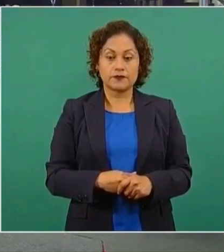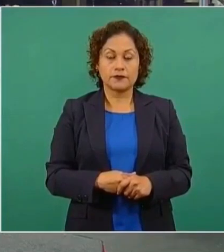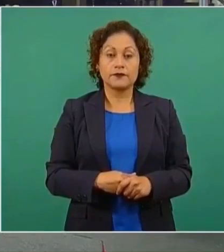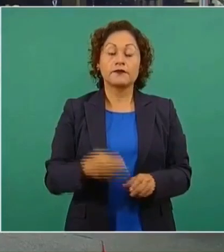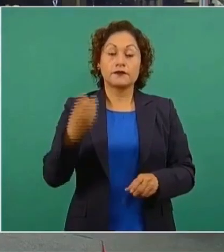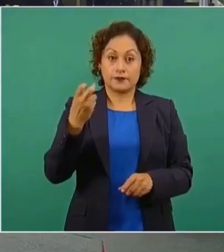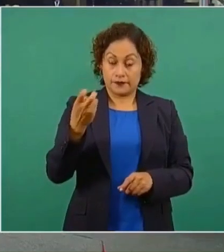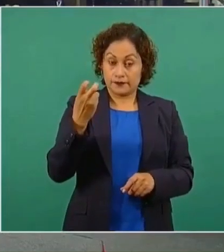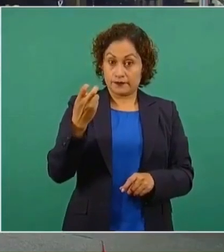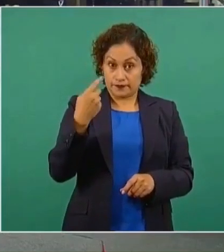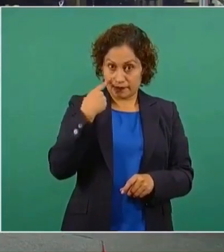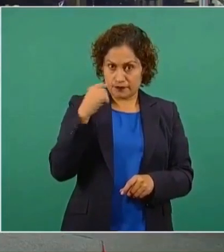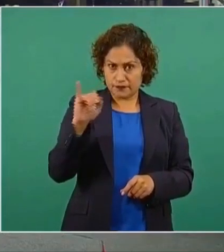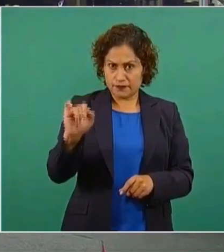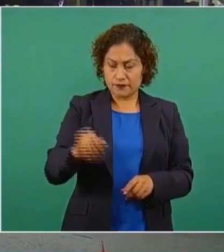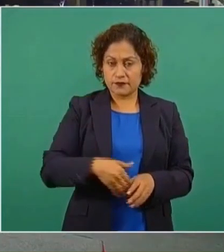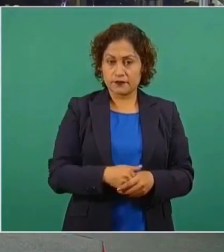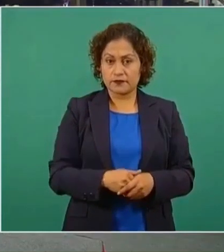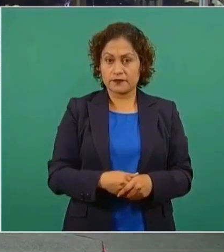Sí,